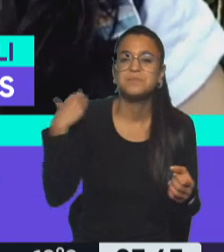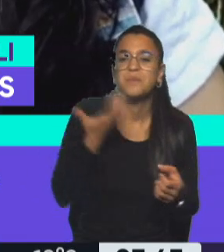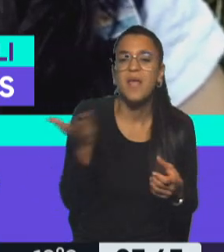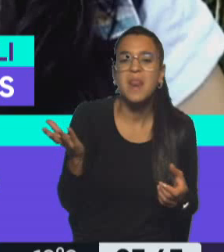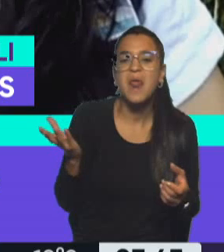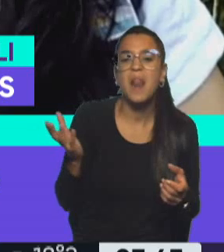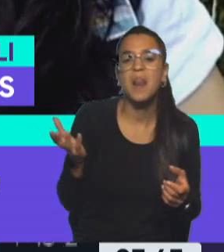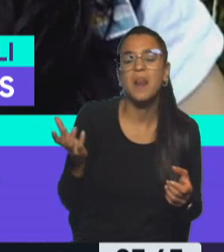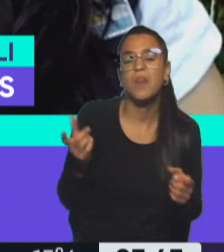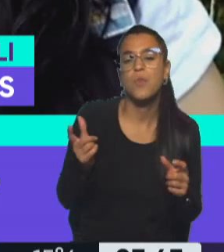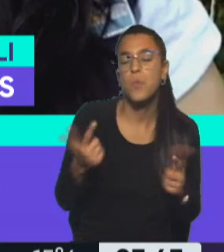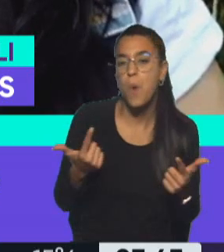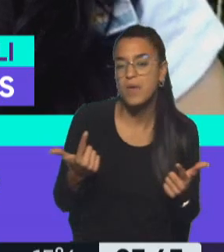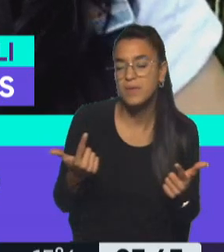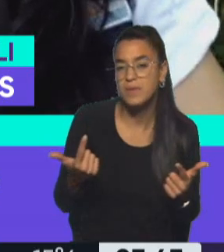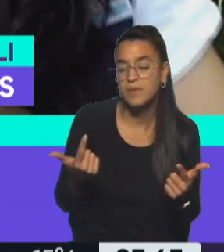hay tampoco